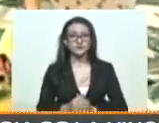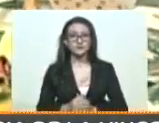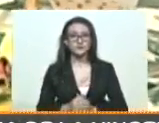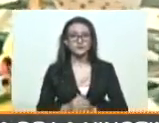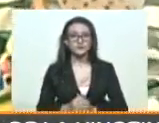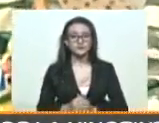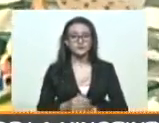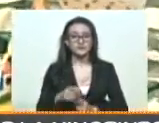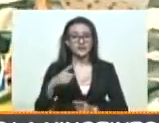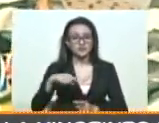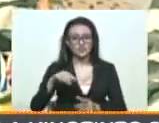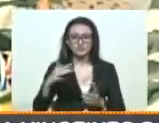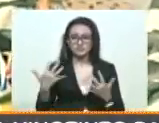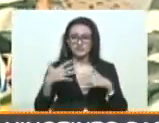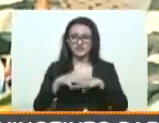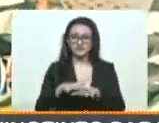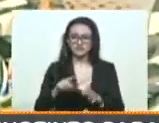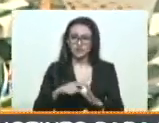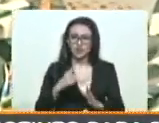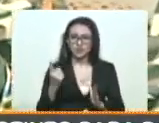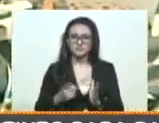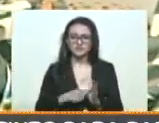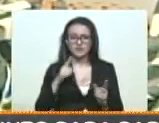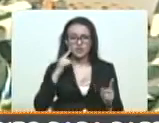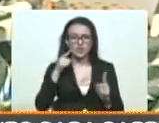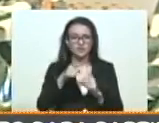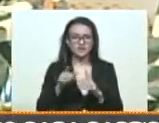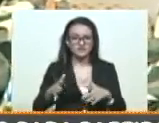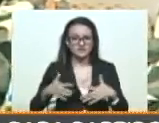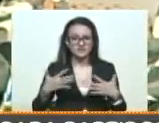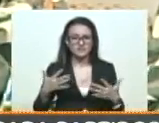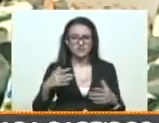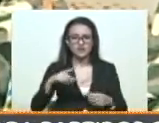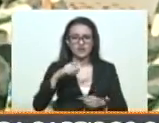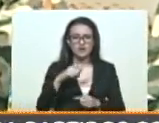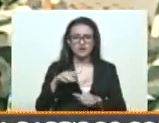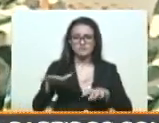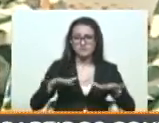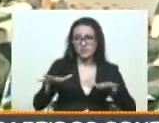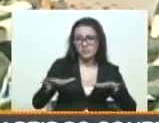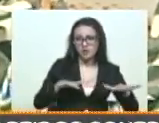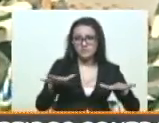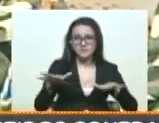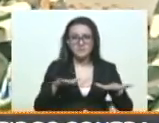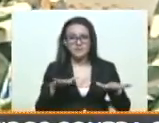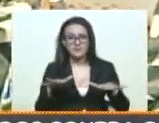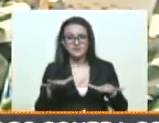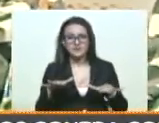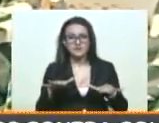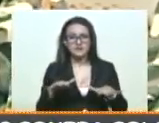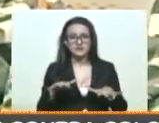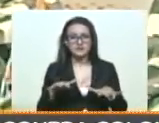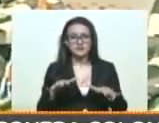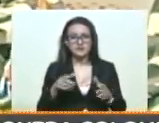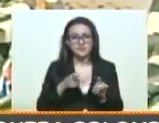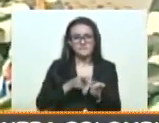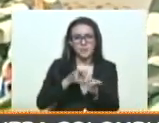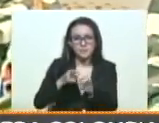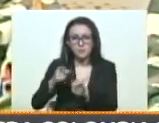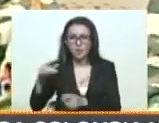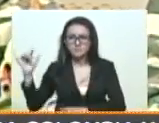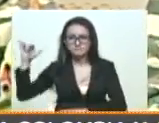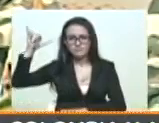ejercicio de integración con la finalidad del empleo táctico del sistema misilístico